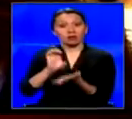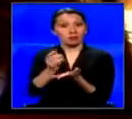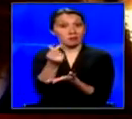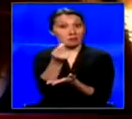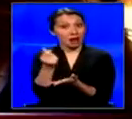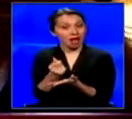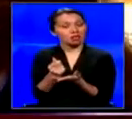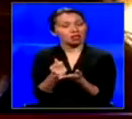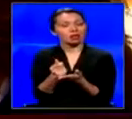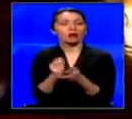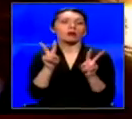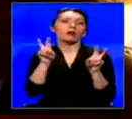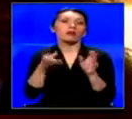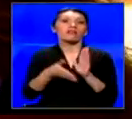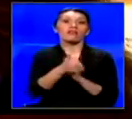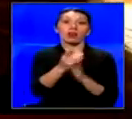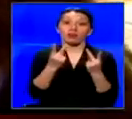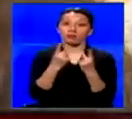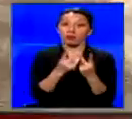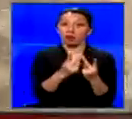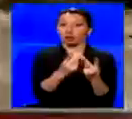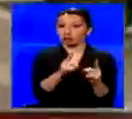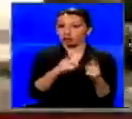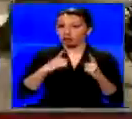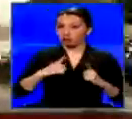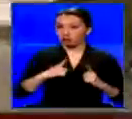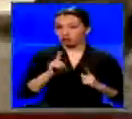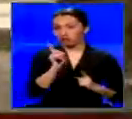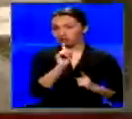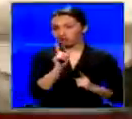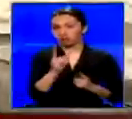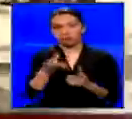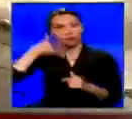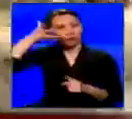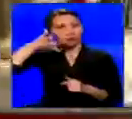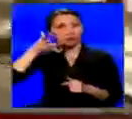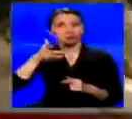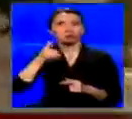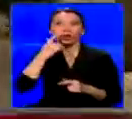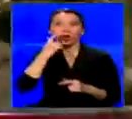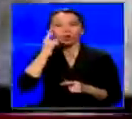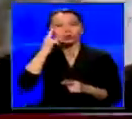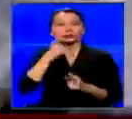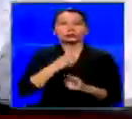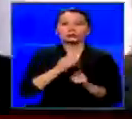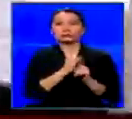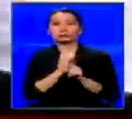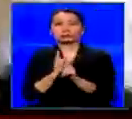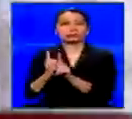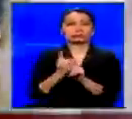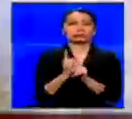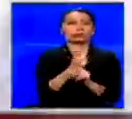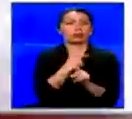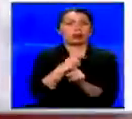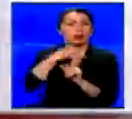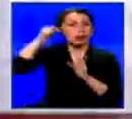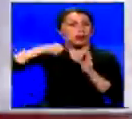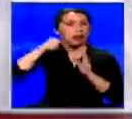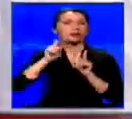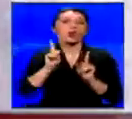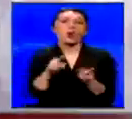se vayan, entre comillas, de vacaciones a seminario. El concejal, advertido de nuestra presencia, intentó evitar nuestras cámaras. Incluso